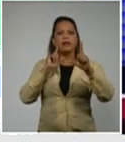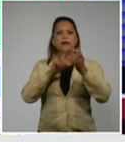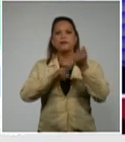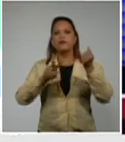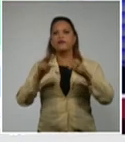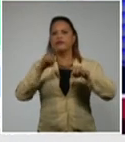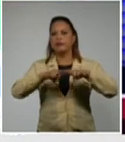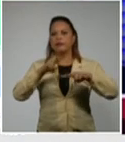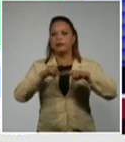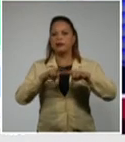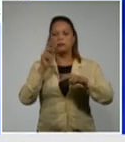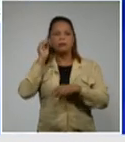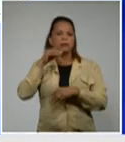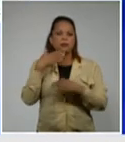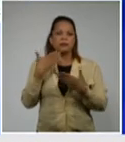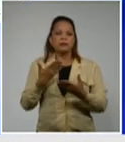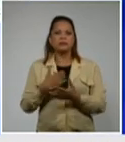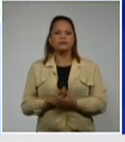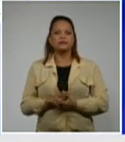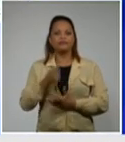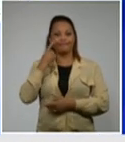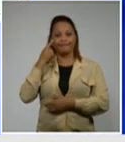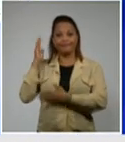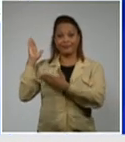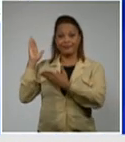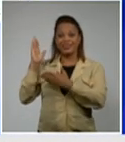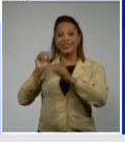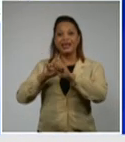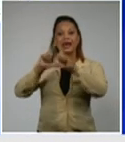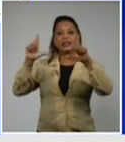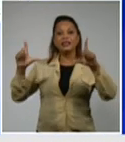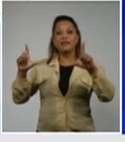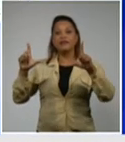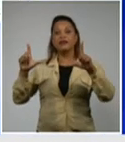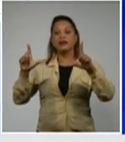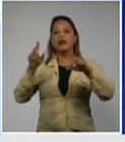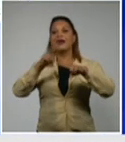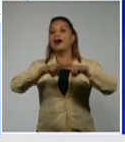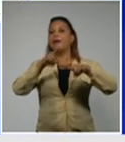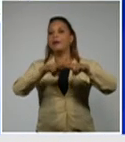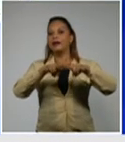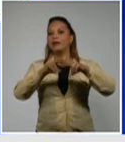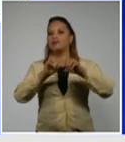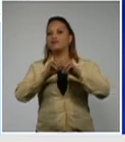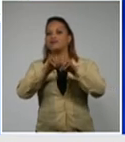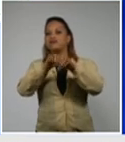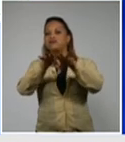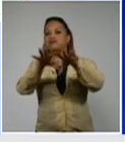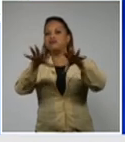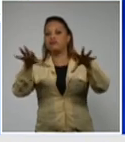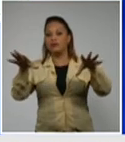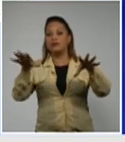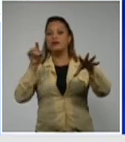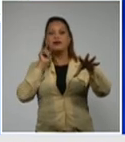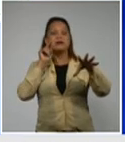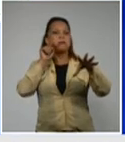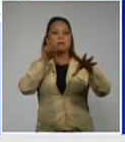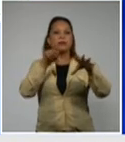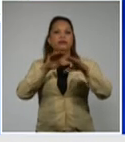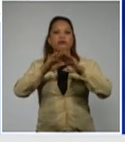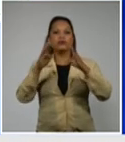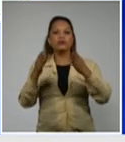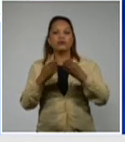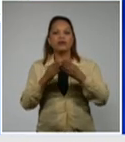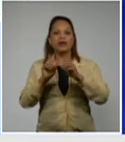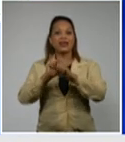Habana. Ahí se ve el mapa de la provincia de La Habana, donde se plotea en el